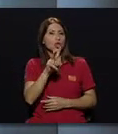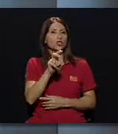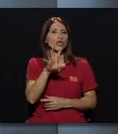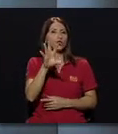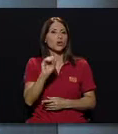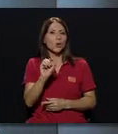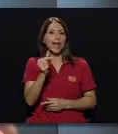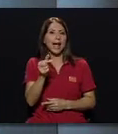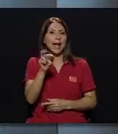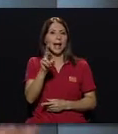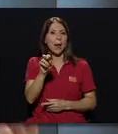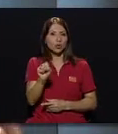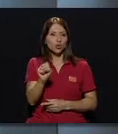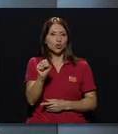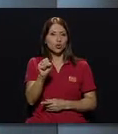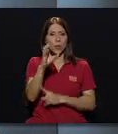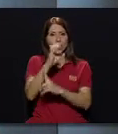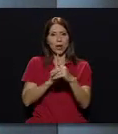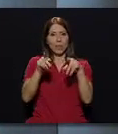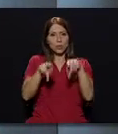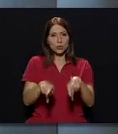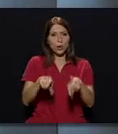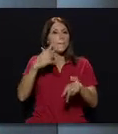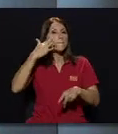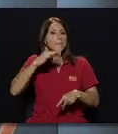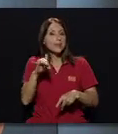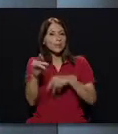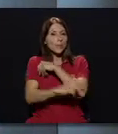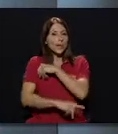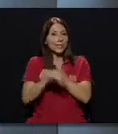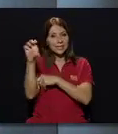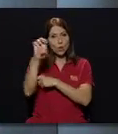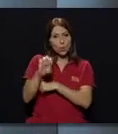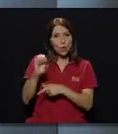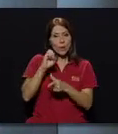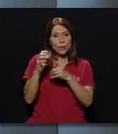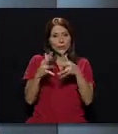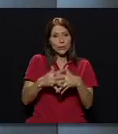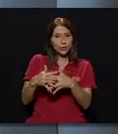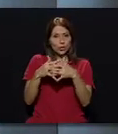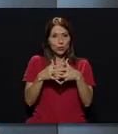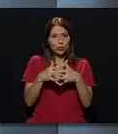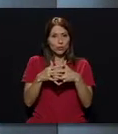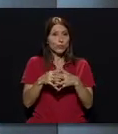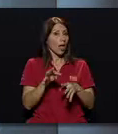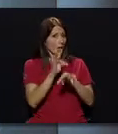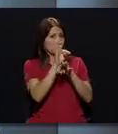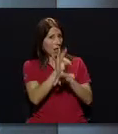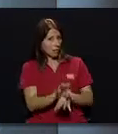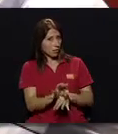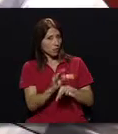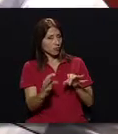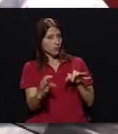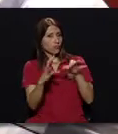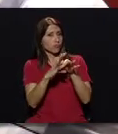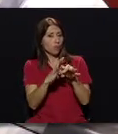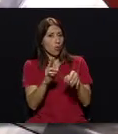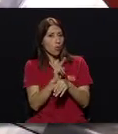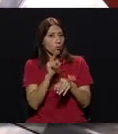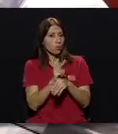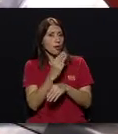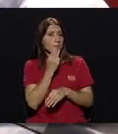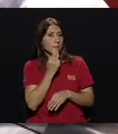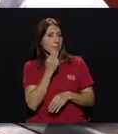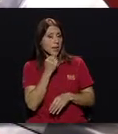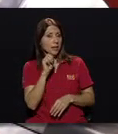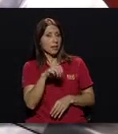gramos por persona, que es similar a países en Europa o en Estados Unidos, por ejemplo. Hay toda una tradición en torno al consumo